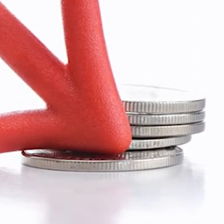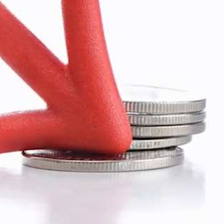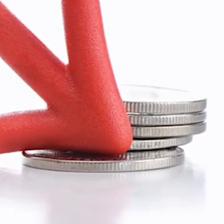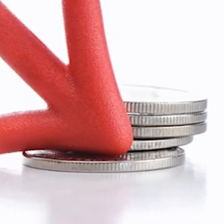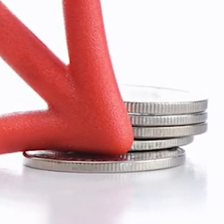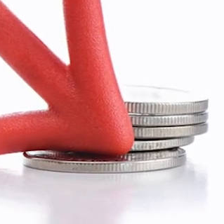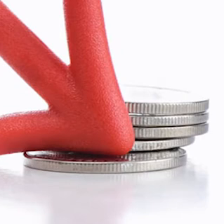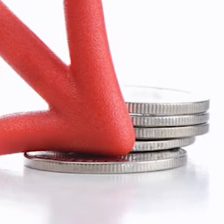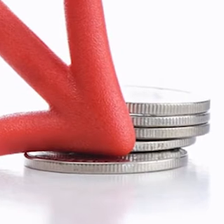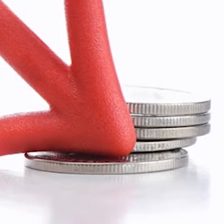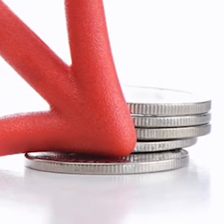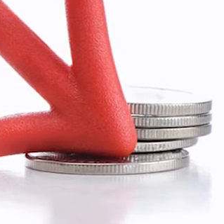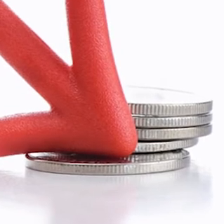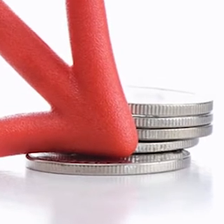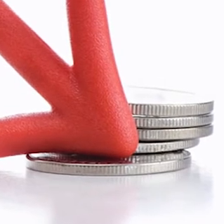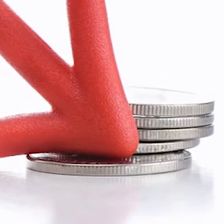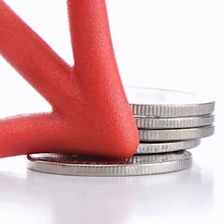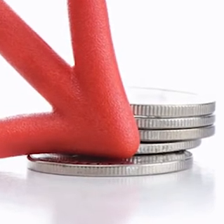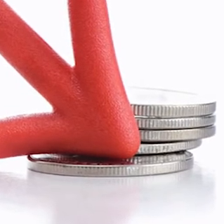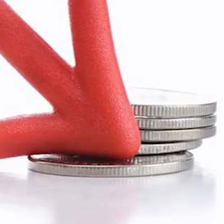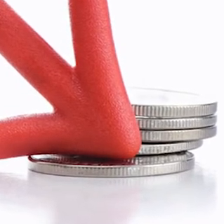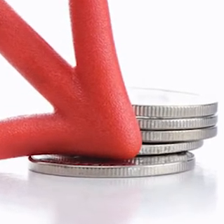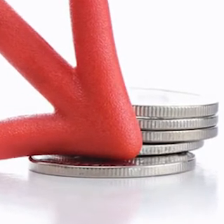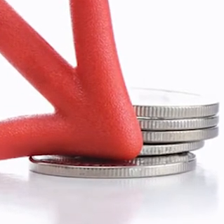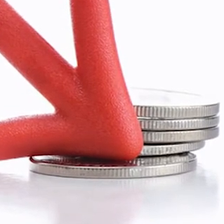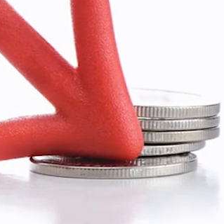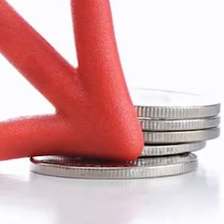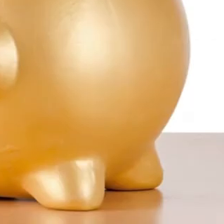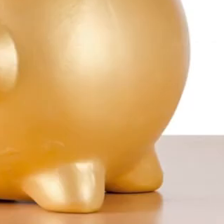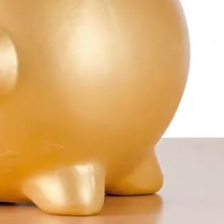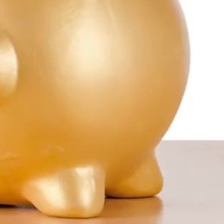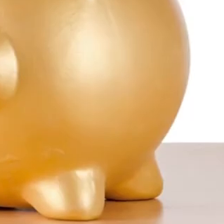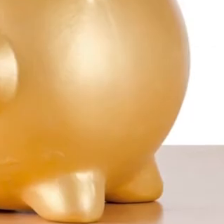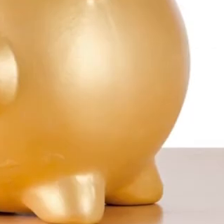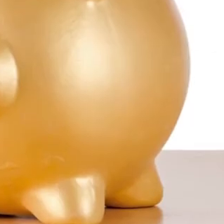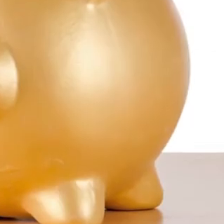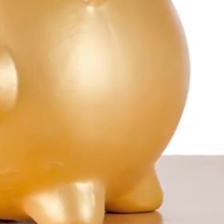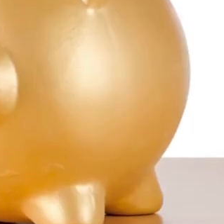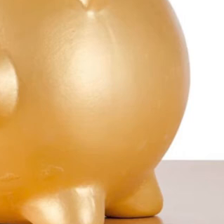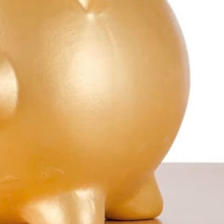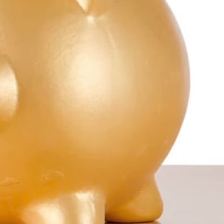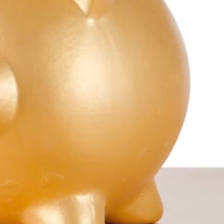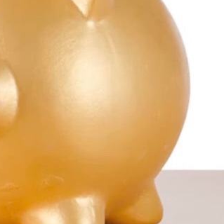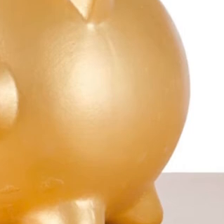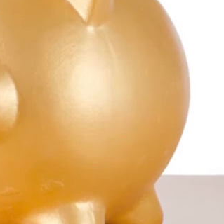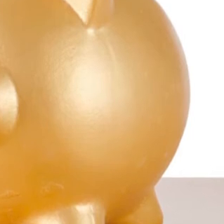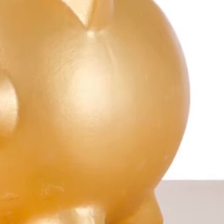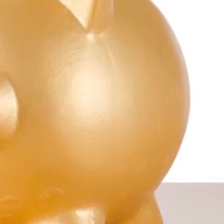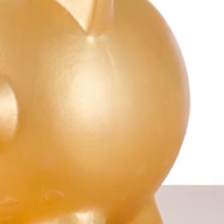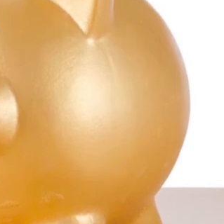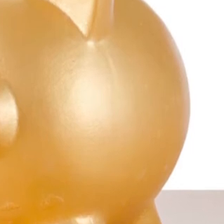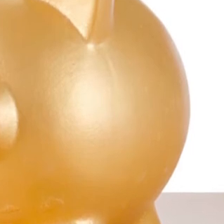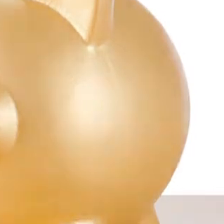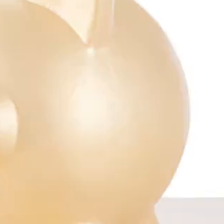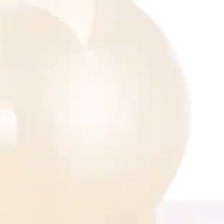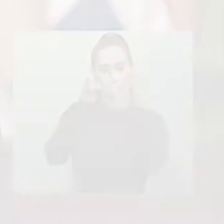las partidas que no afectan directamente el bienestar de los dominicanos, con lo que se ha ahorrado más de 27 mil